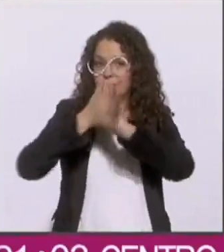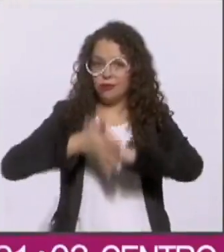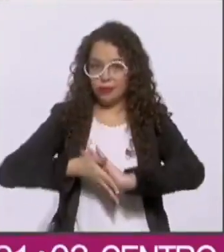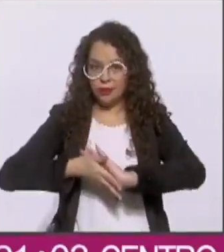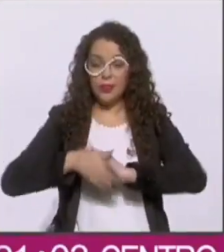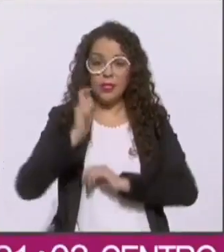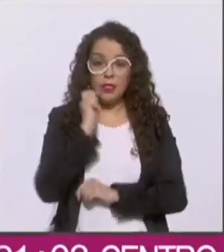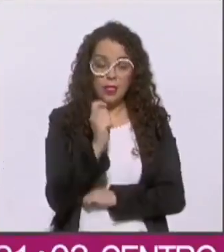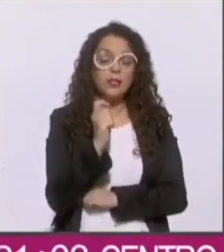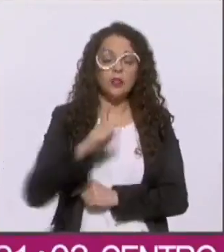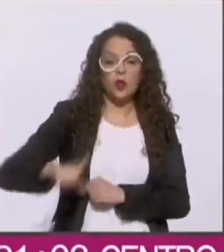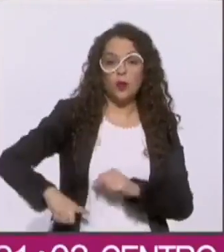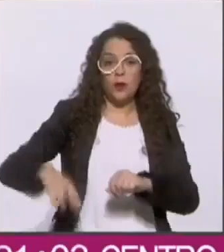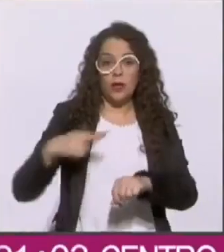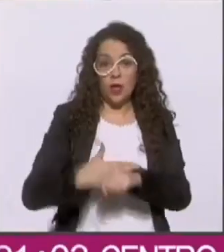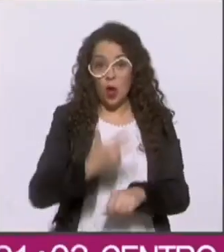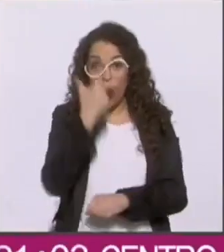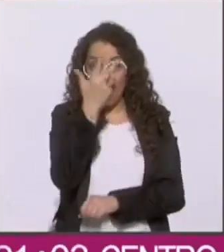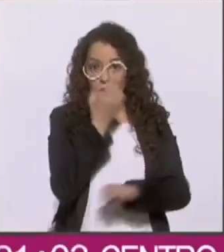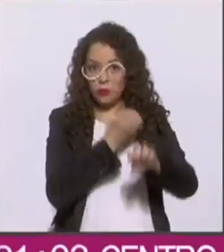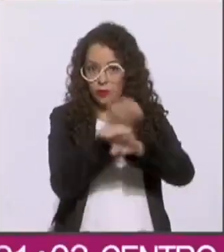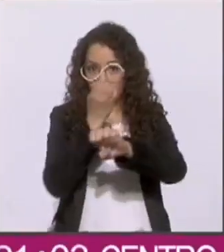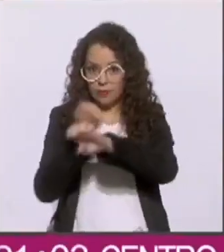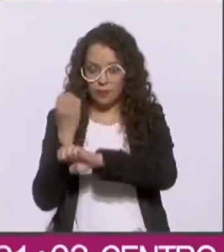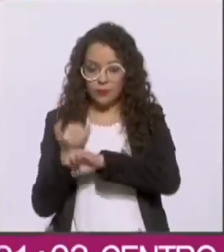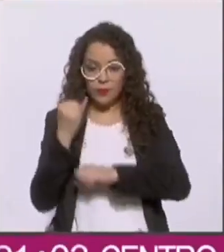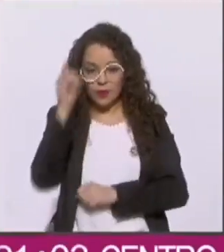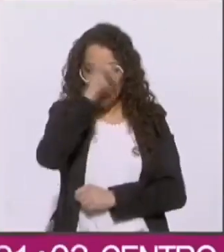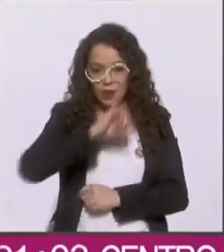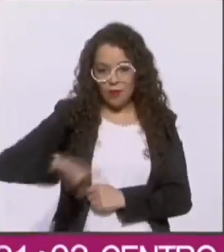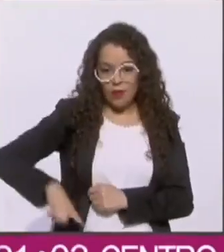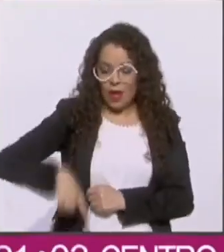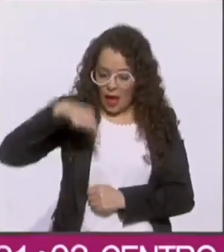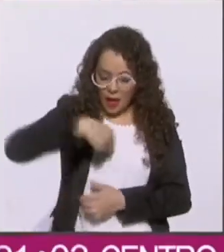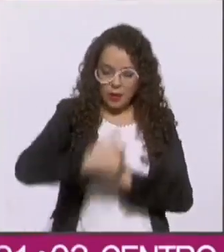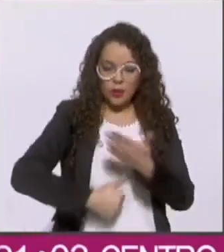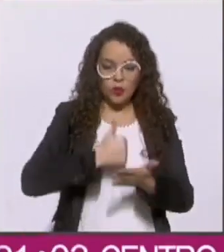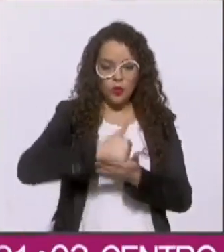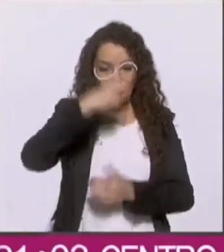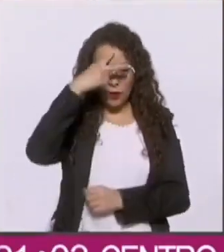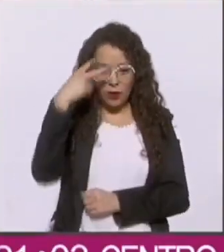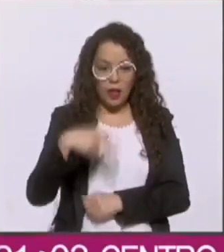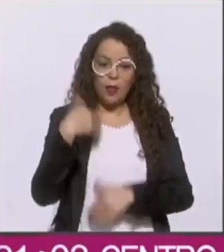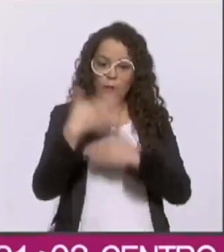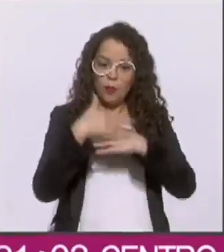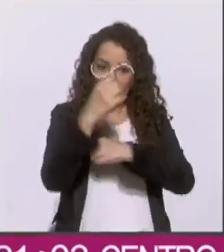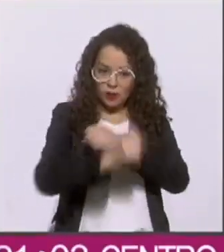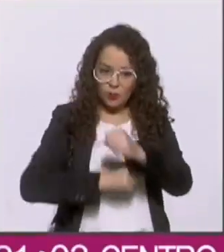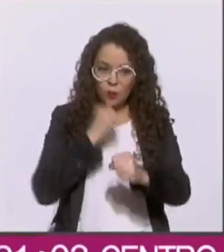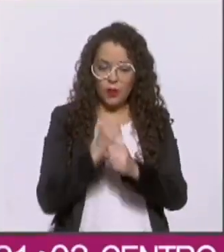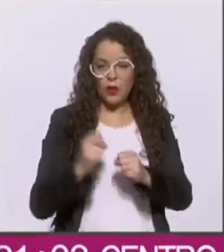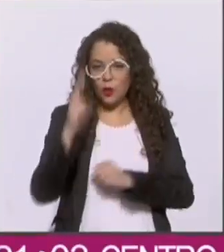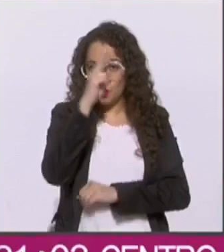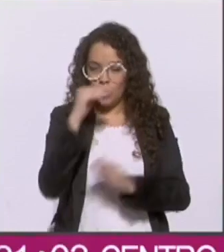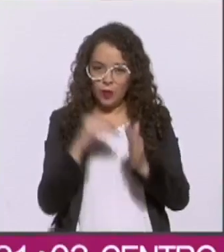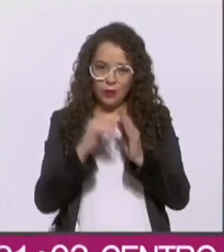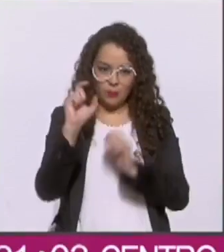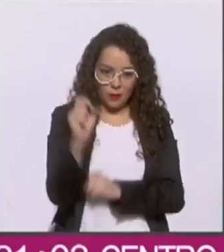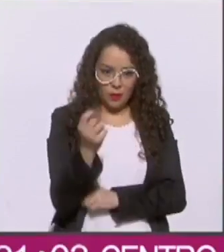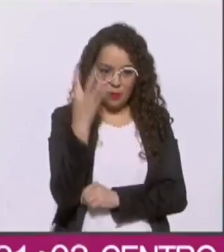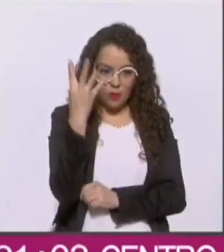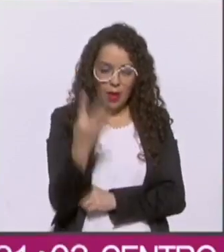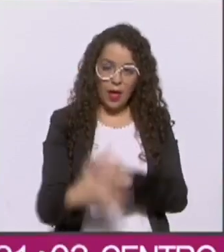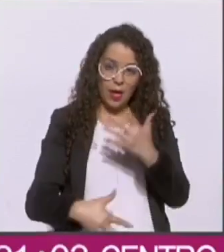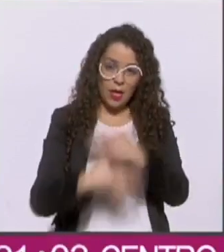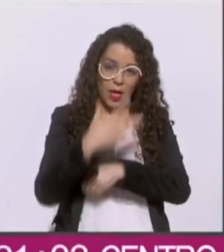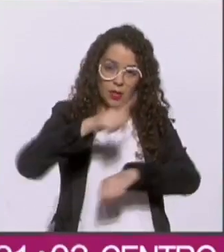8 gubernaturas en disputa y la jefatura de gobierno de la Ciudad de México en 2024. Luego de 15